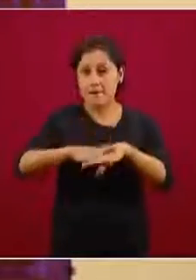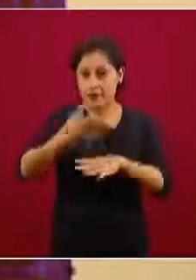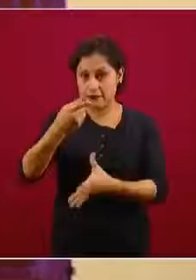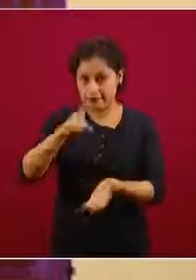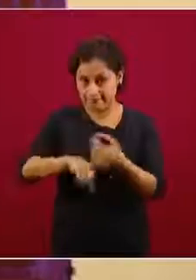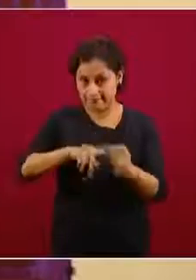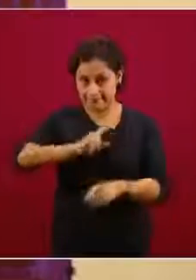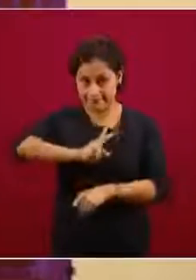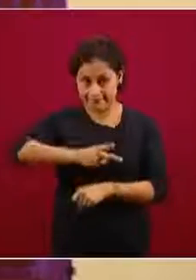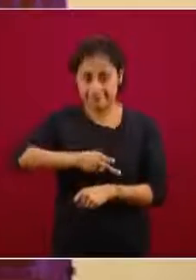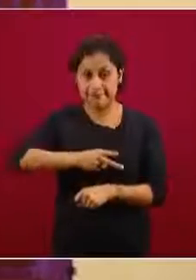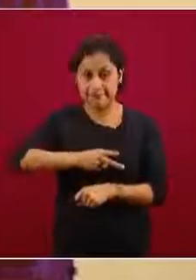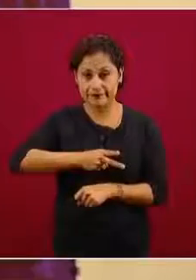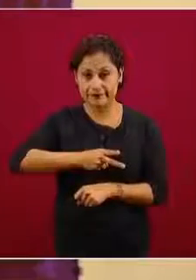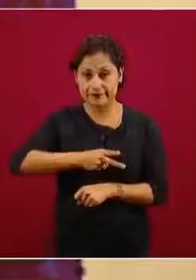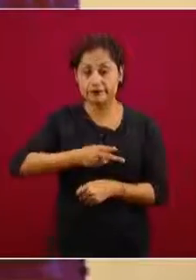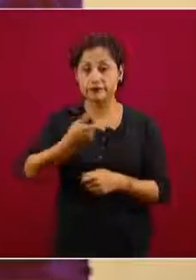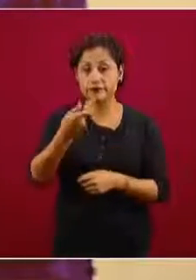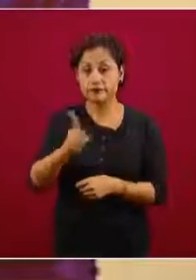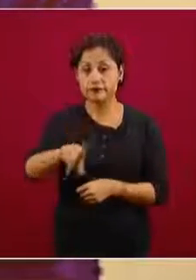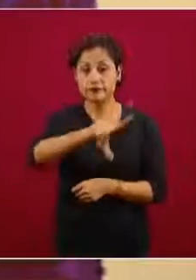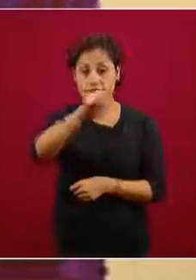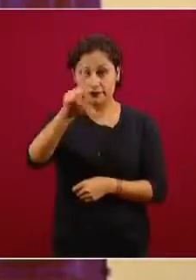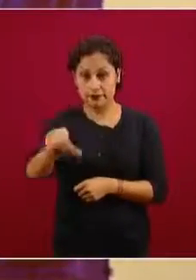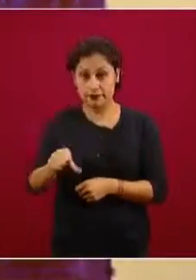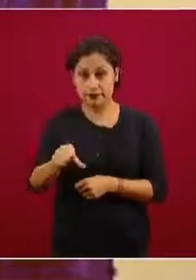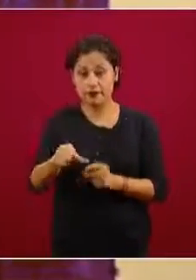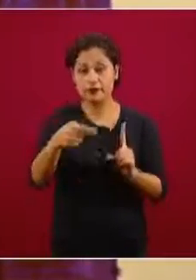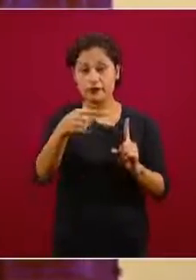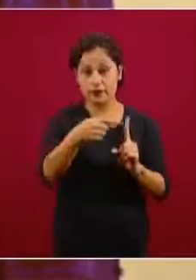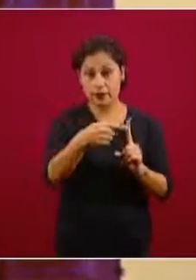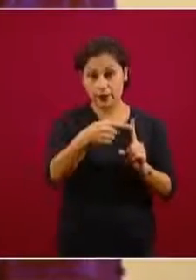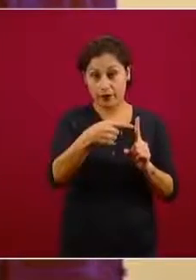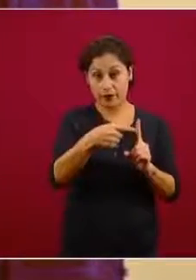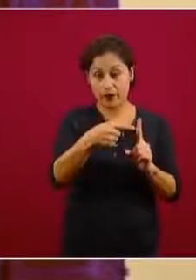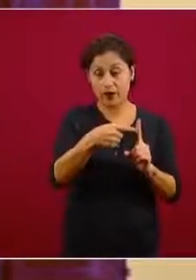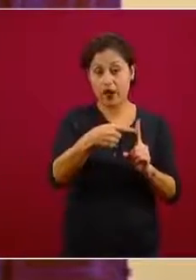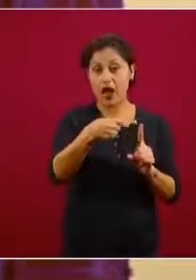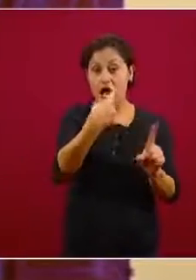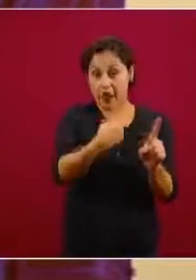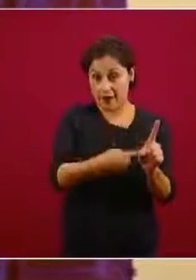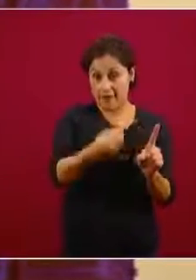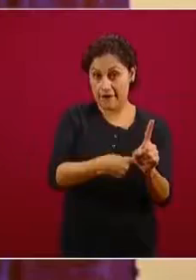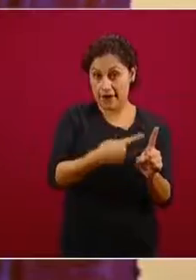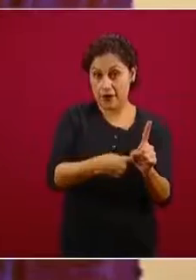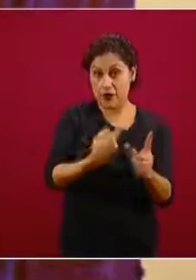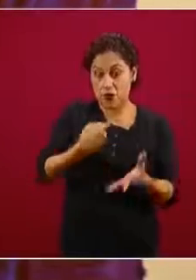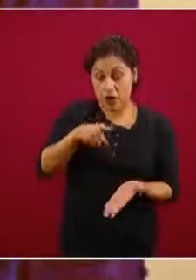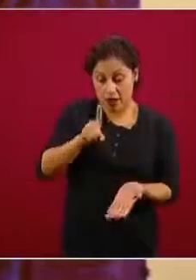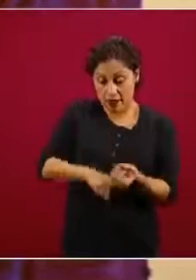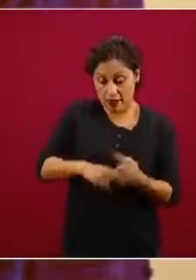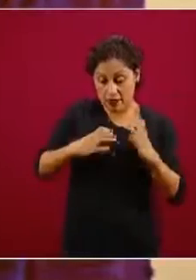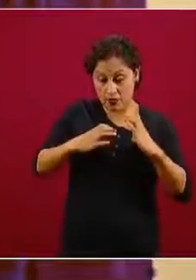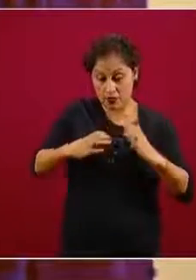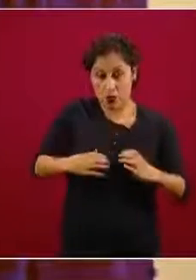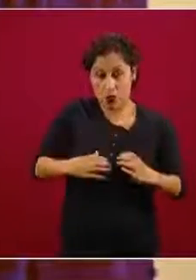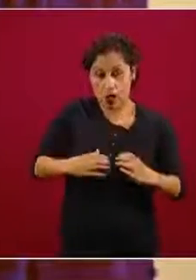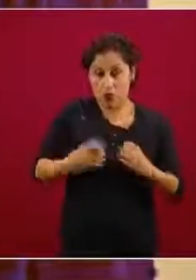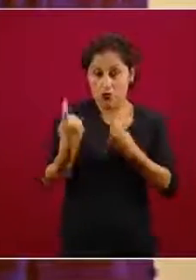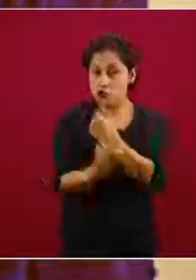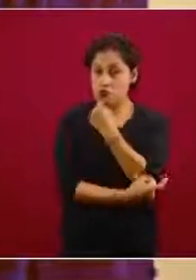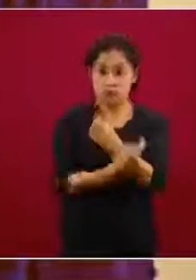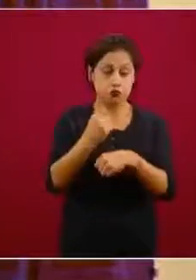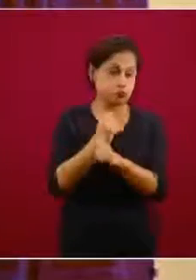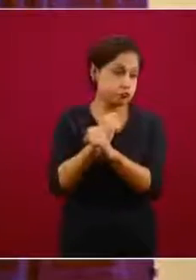la enfermedad empieza a controlarse por efecto del sistema inmune, esta concentración de virus empieza a disminuir